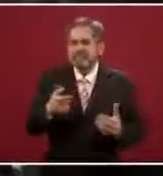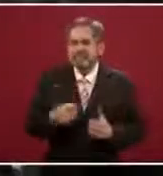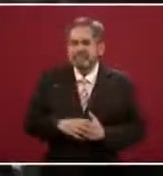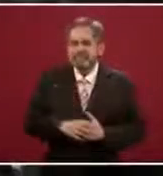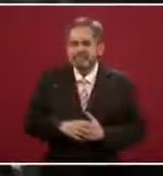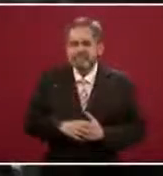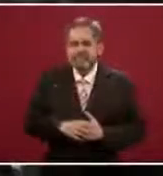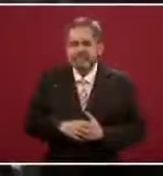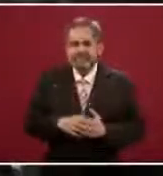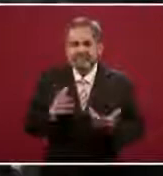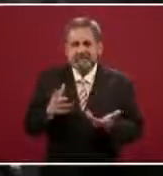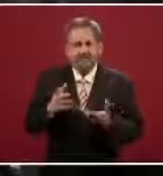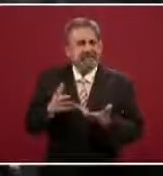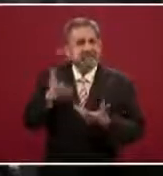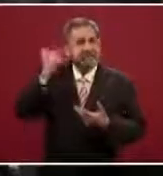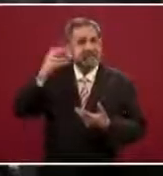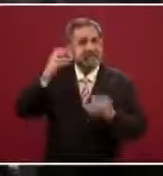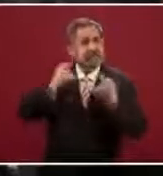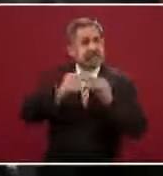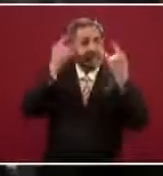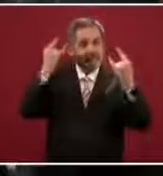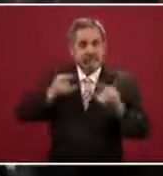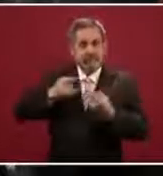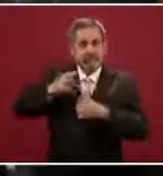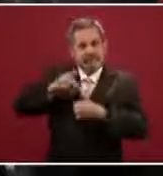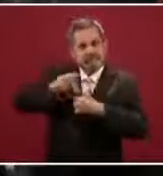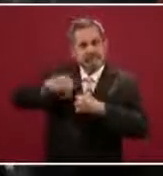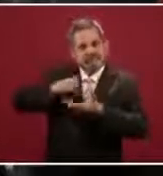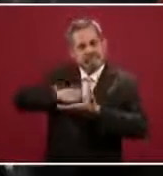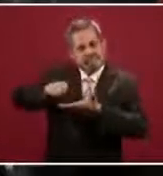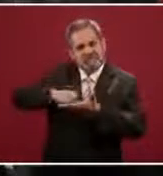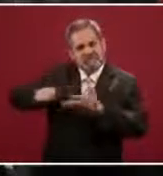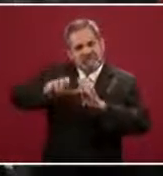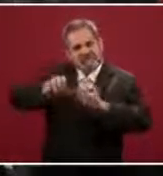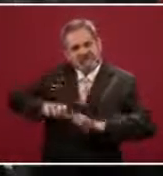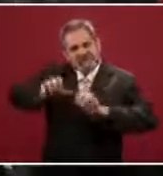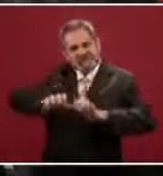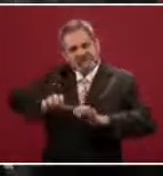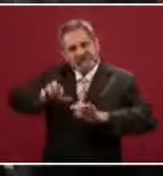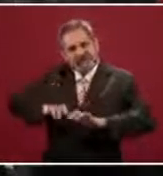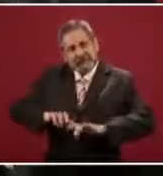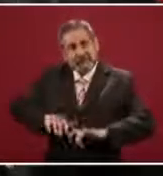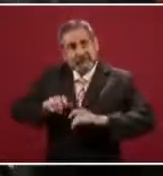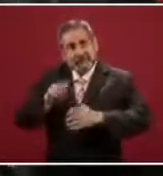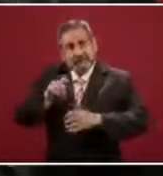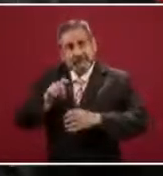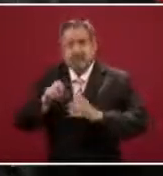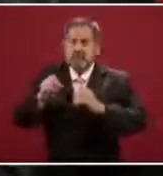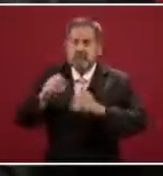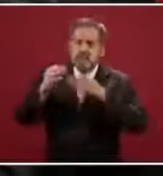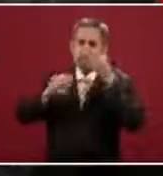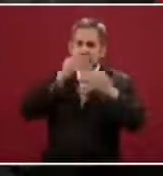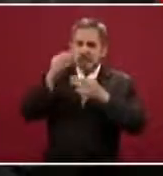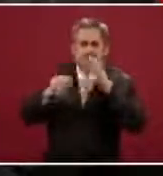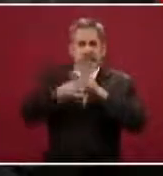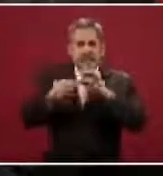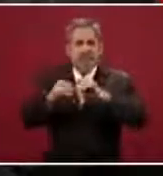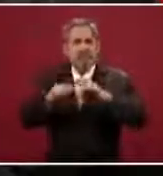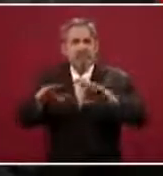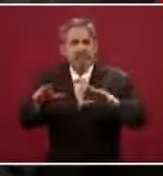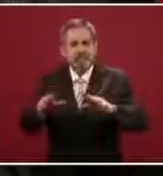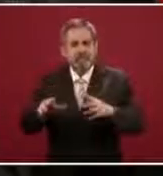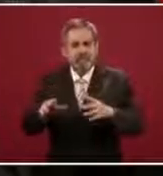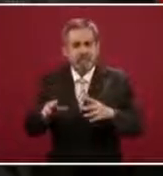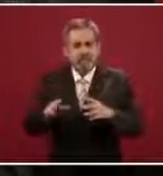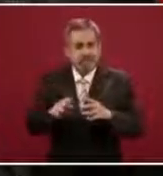barriles de tinta tantas horas de tiempo aire tanto tantas